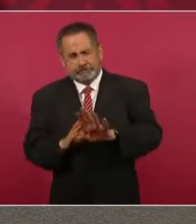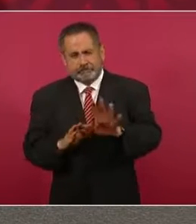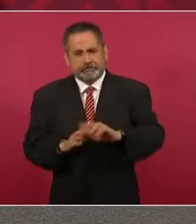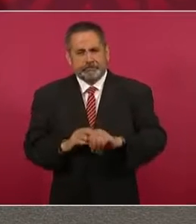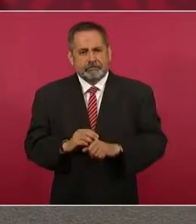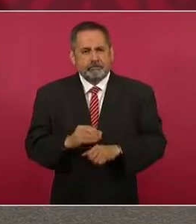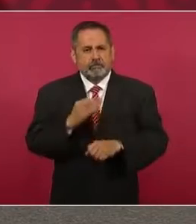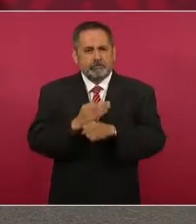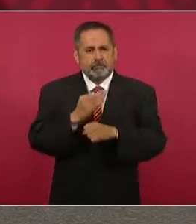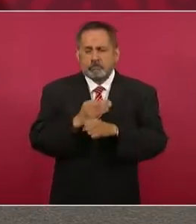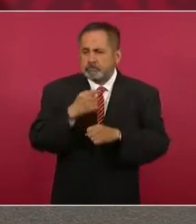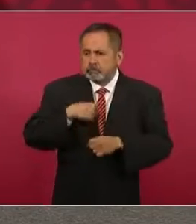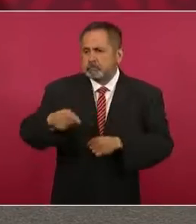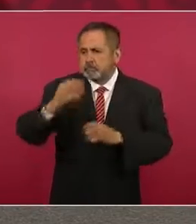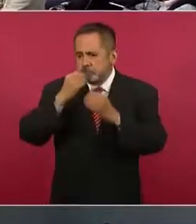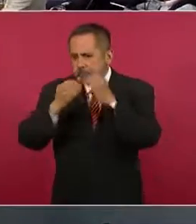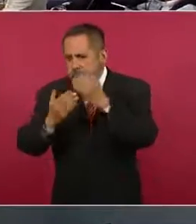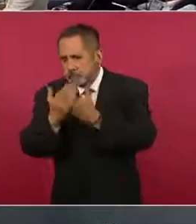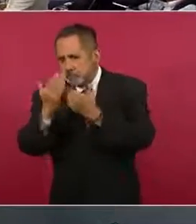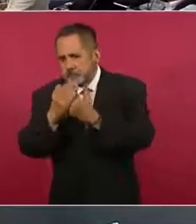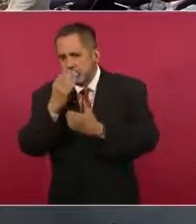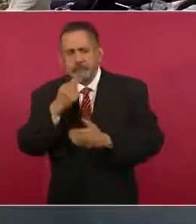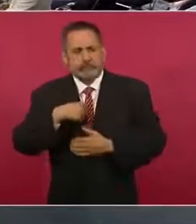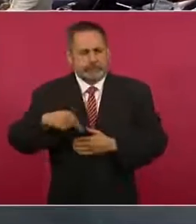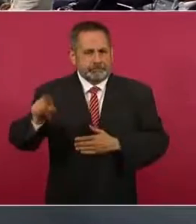Vamos a desayunar, ¿eh?